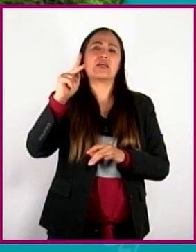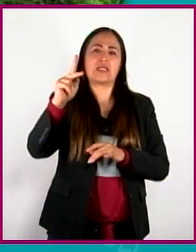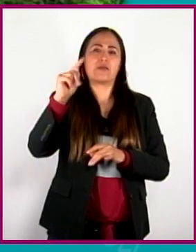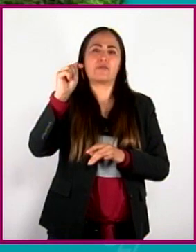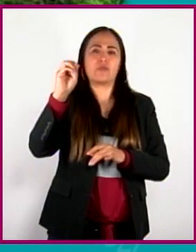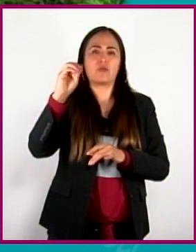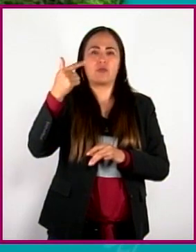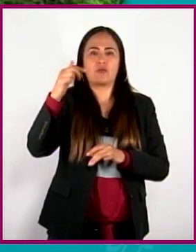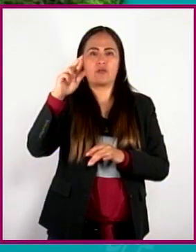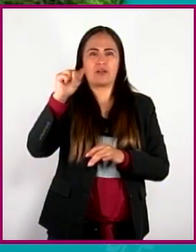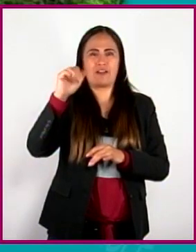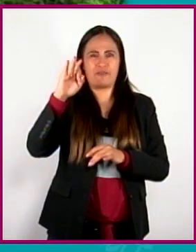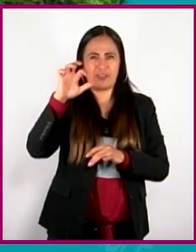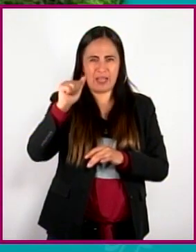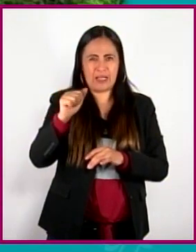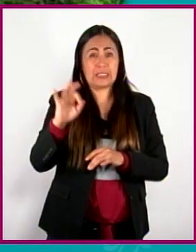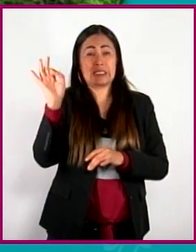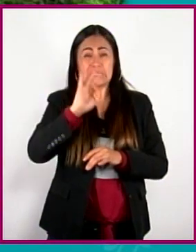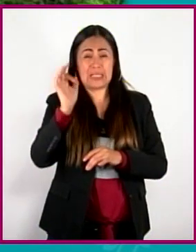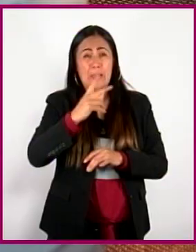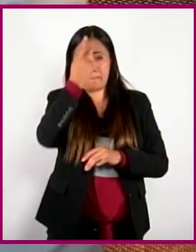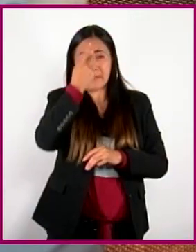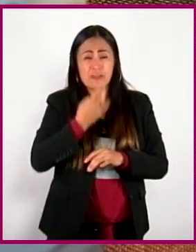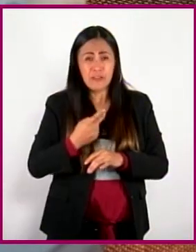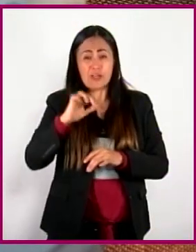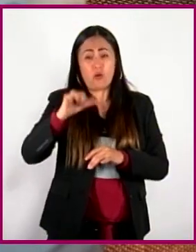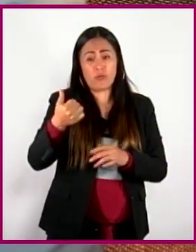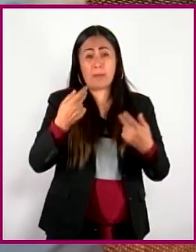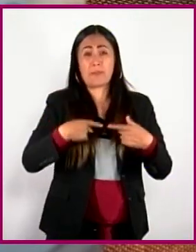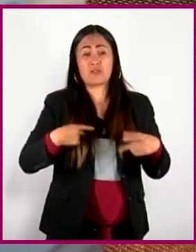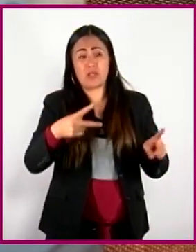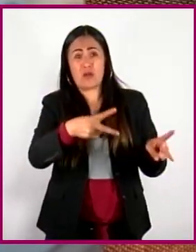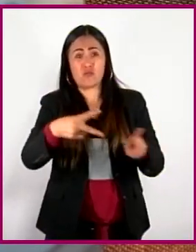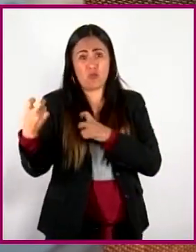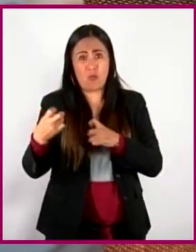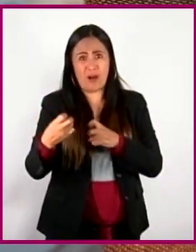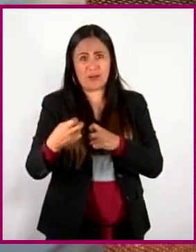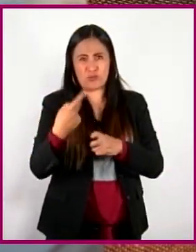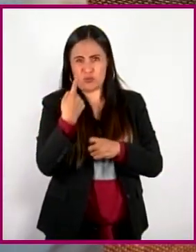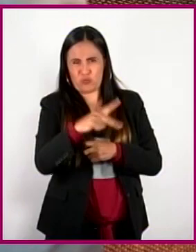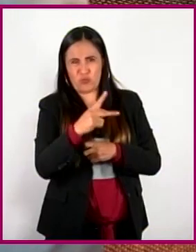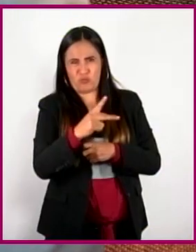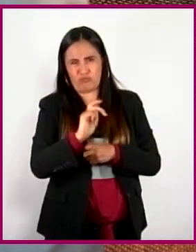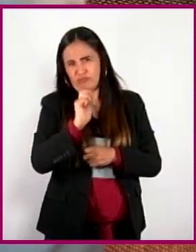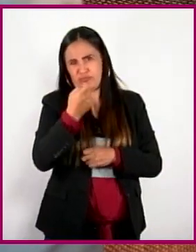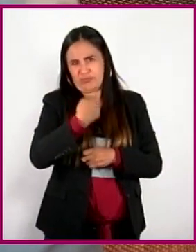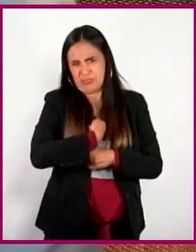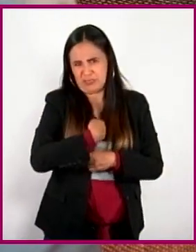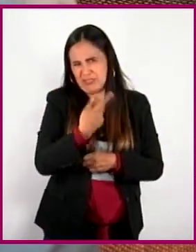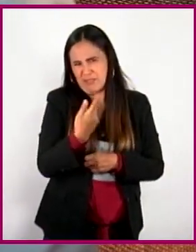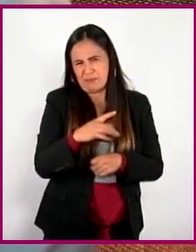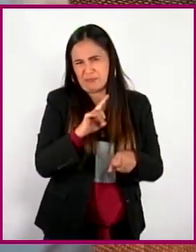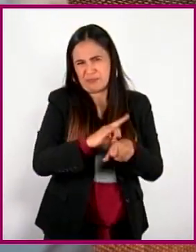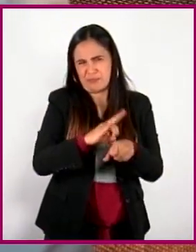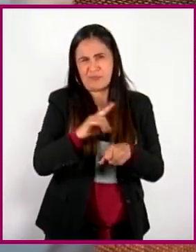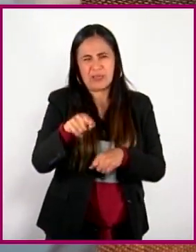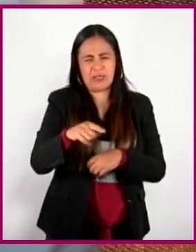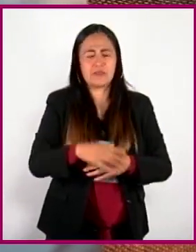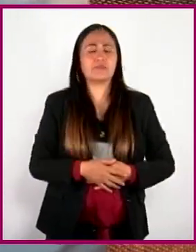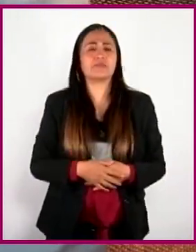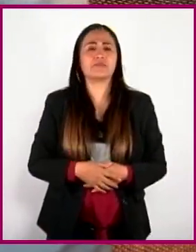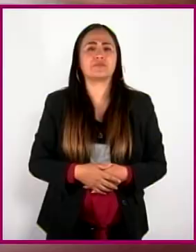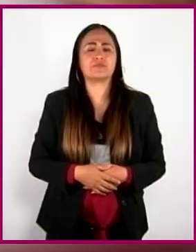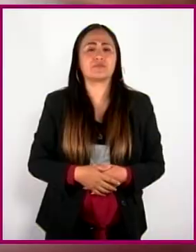le hackearon su cuenta, se refieren a que un usuario distinto de él suplanta su identidad, ¿no? De alguna manera. De alguna manera se vulneró el sistema